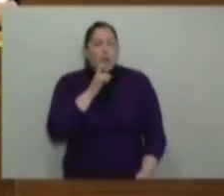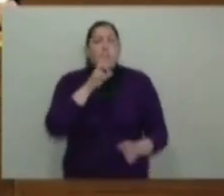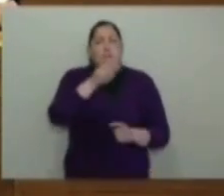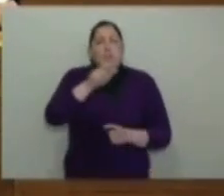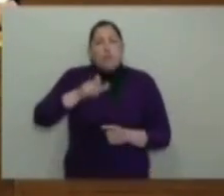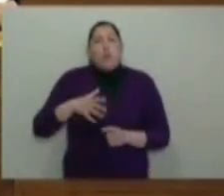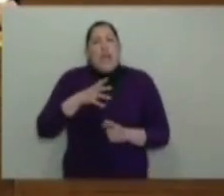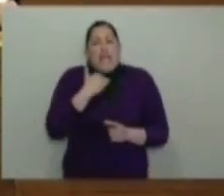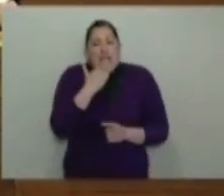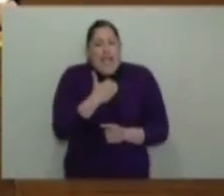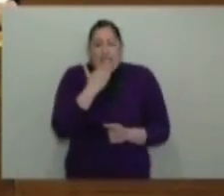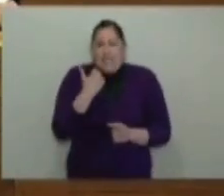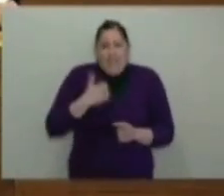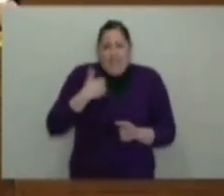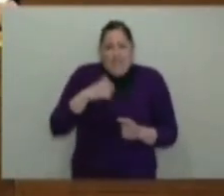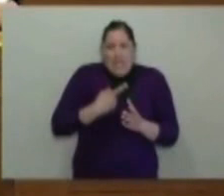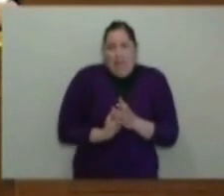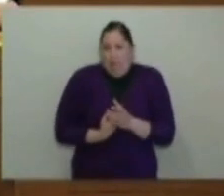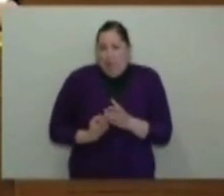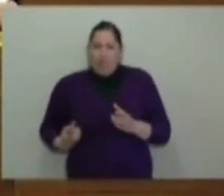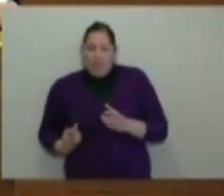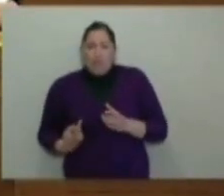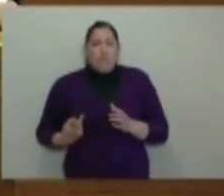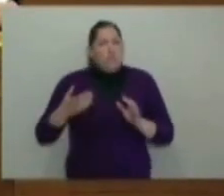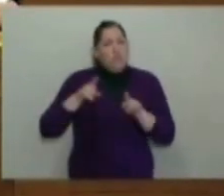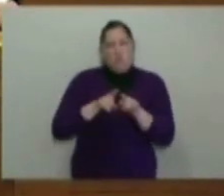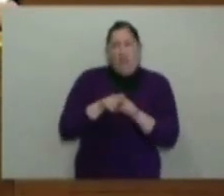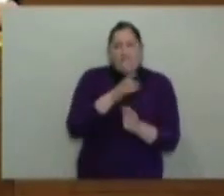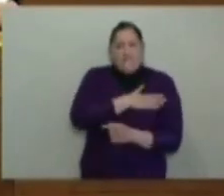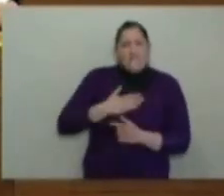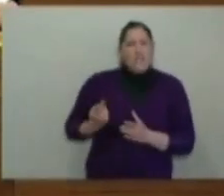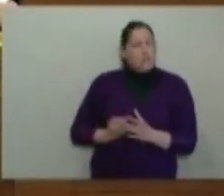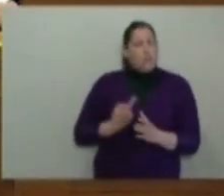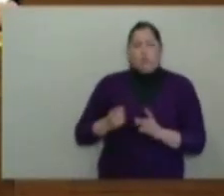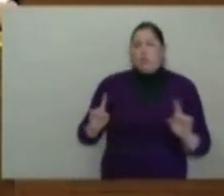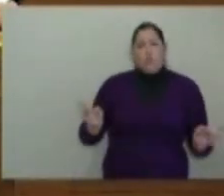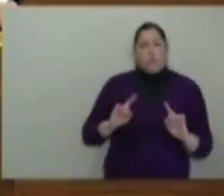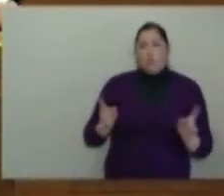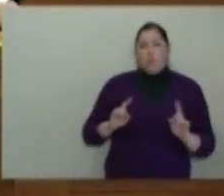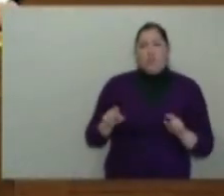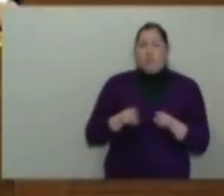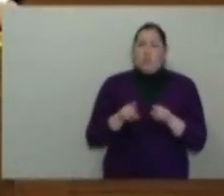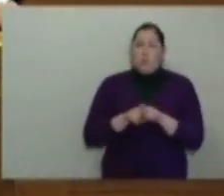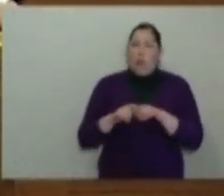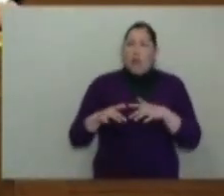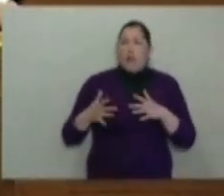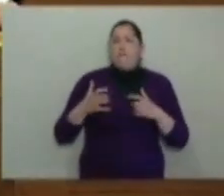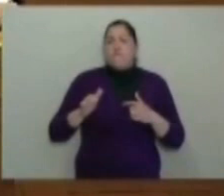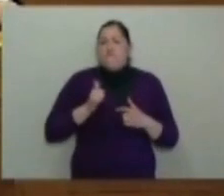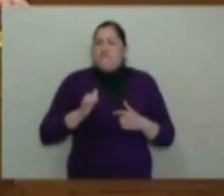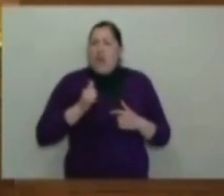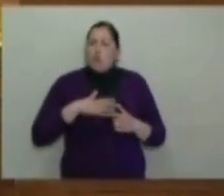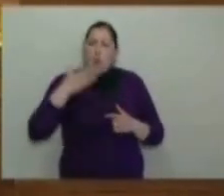social precisamente por eso creo que nadie puede pretender quedarse solo me parece que no caben en esta cuestión los inmovilismo nial esos